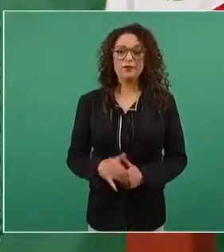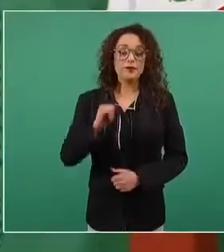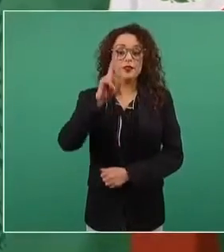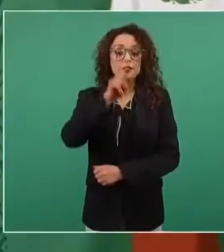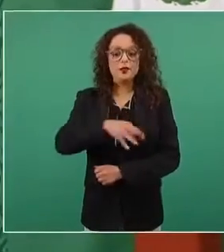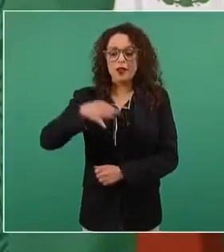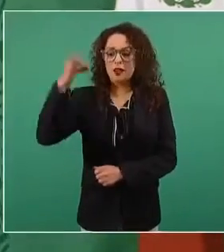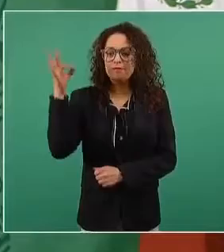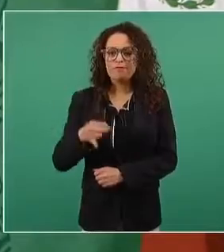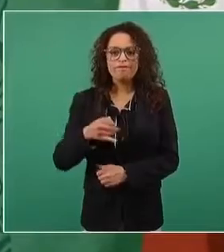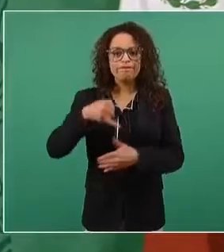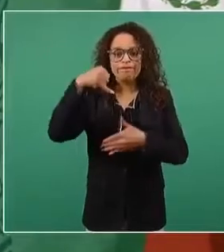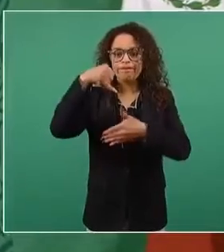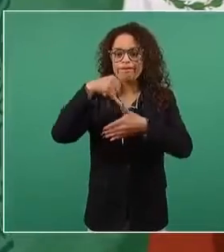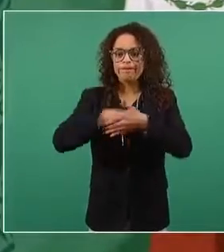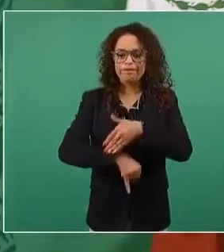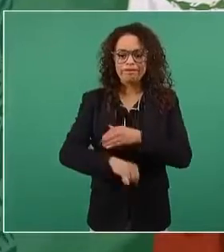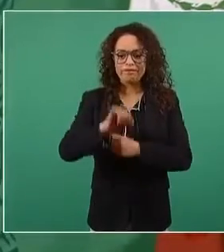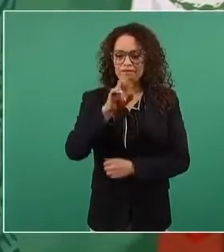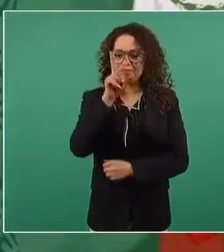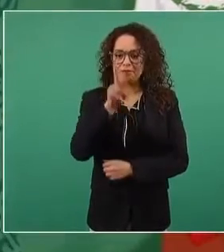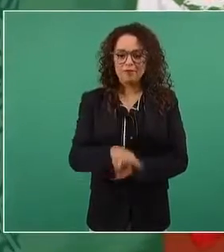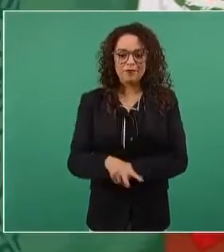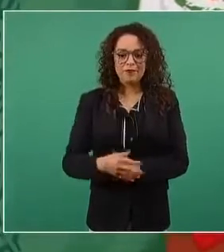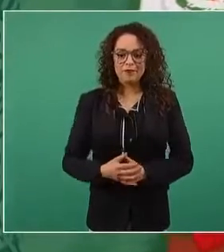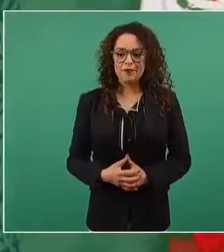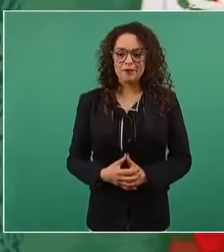con precisión y con detalle.